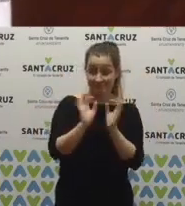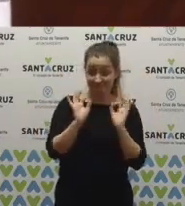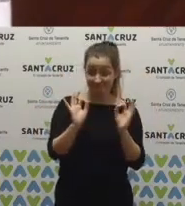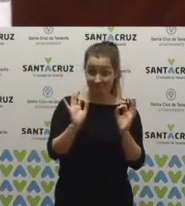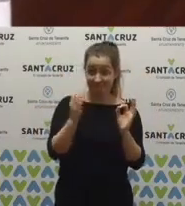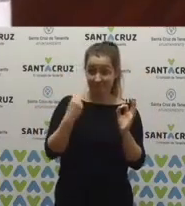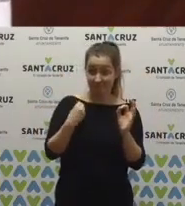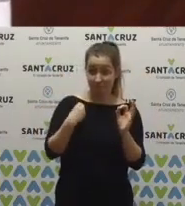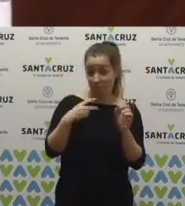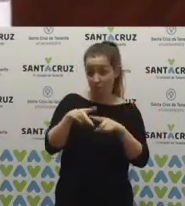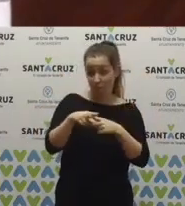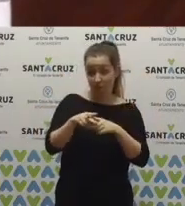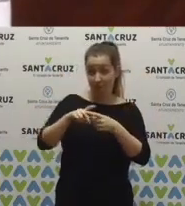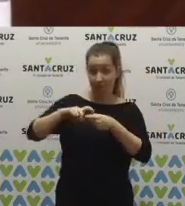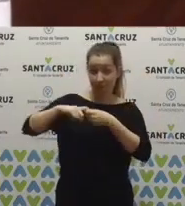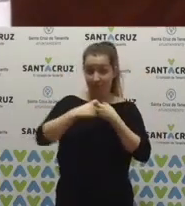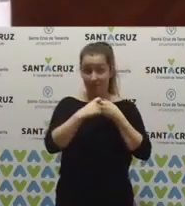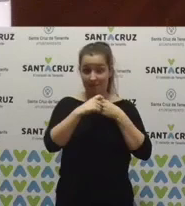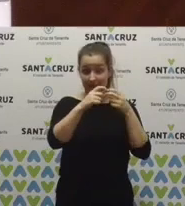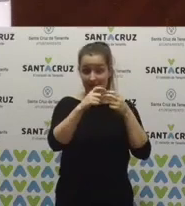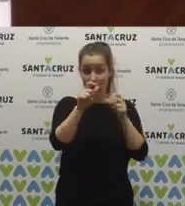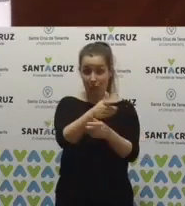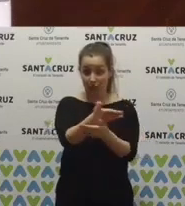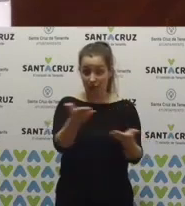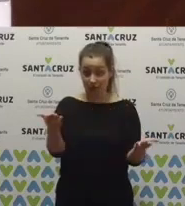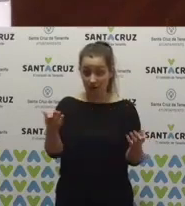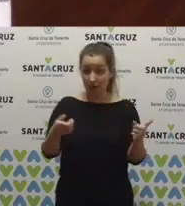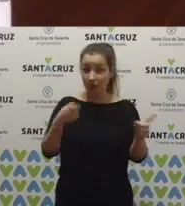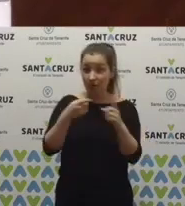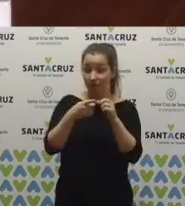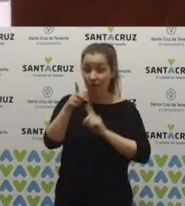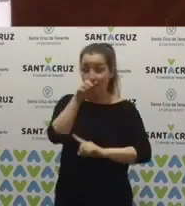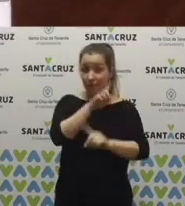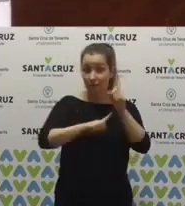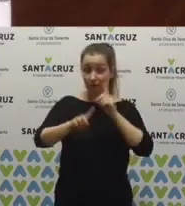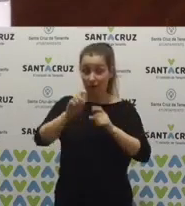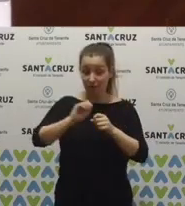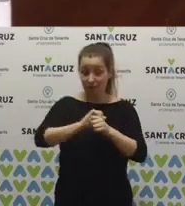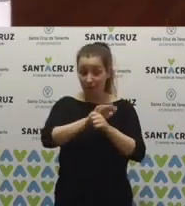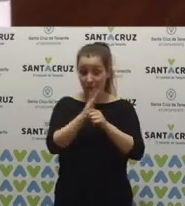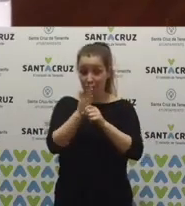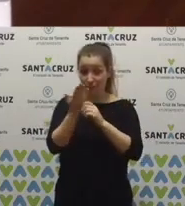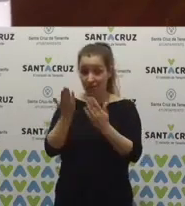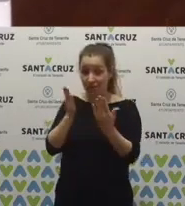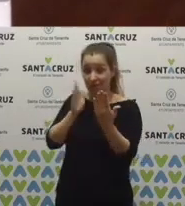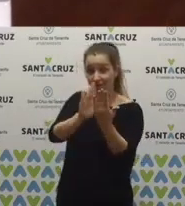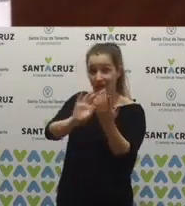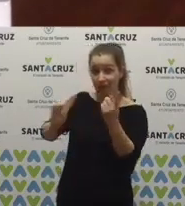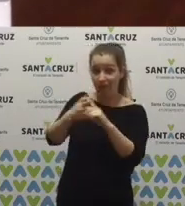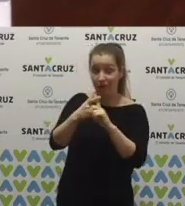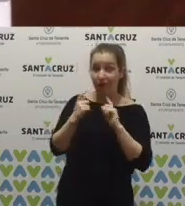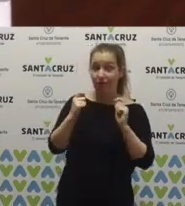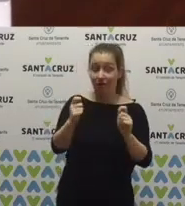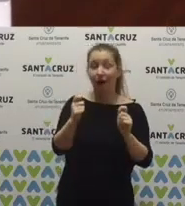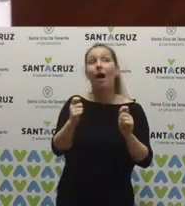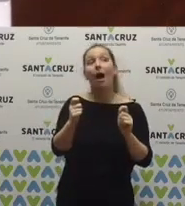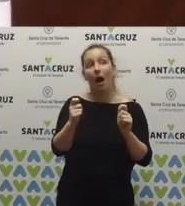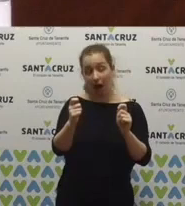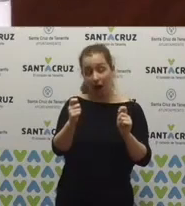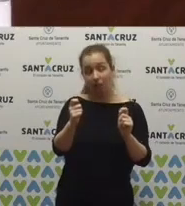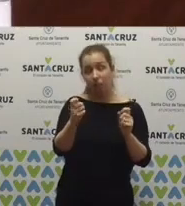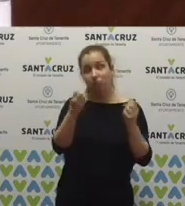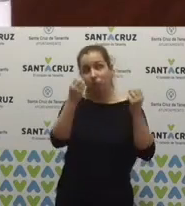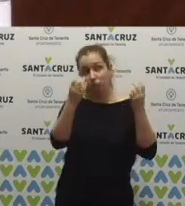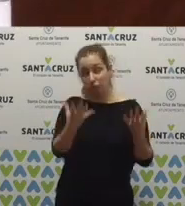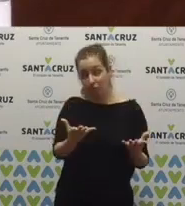ciudadana para afrontar la problemática derivada del joven 19 pues suena bien pero